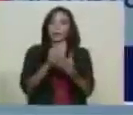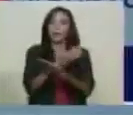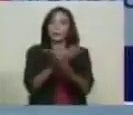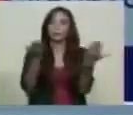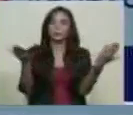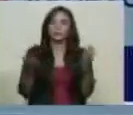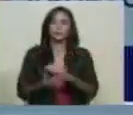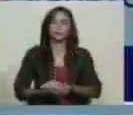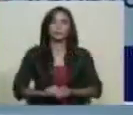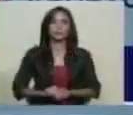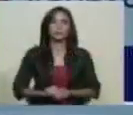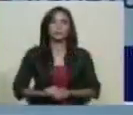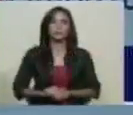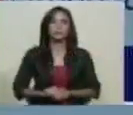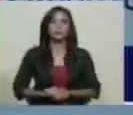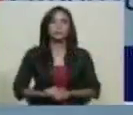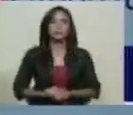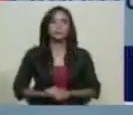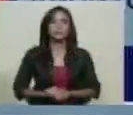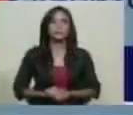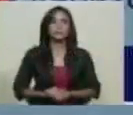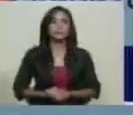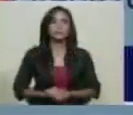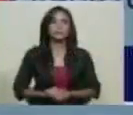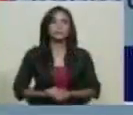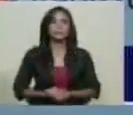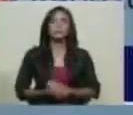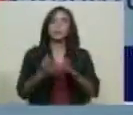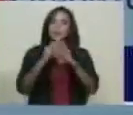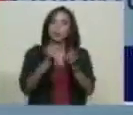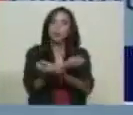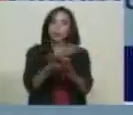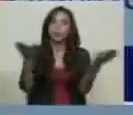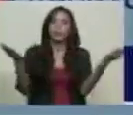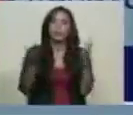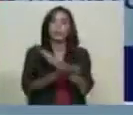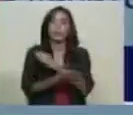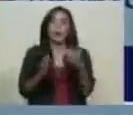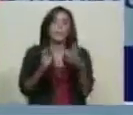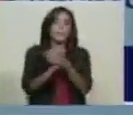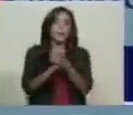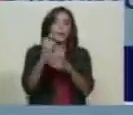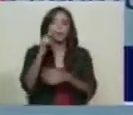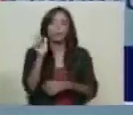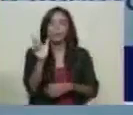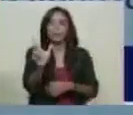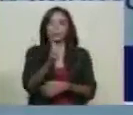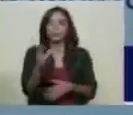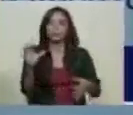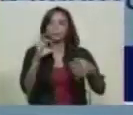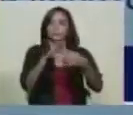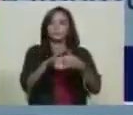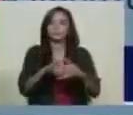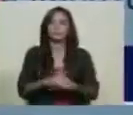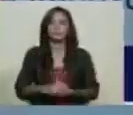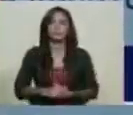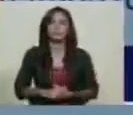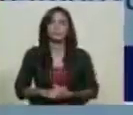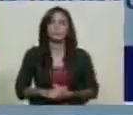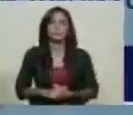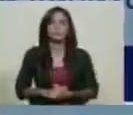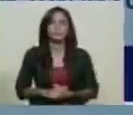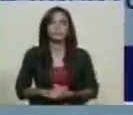hermanos, hermanas de nuestro glorioso Partido Socialista Unido de Venezuela.